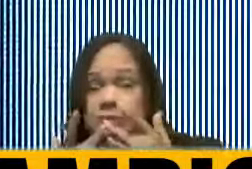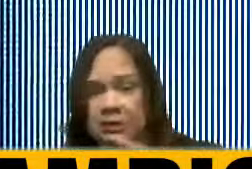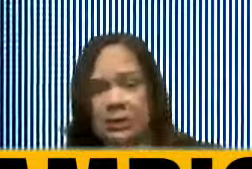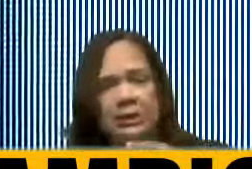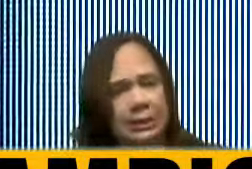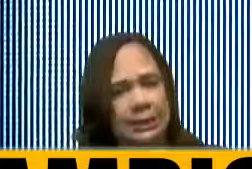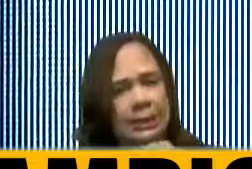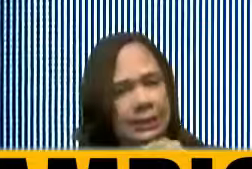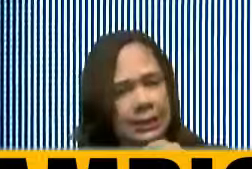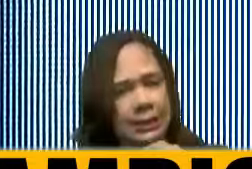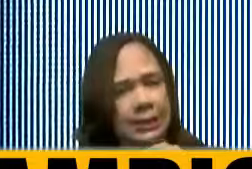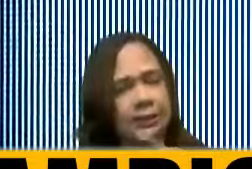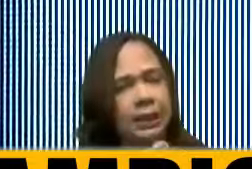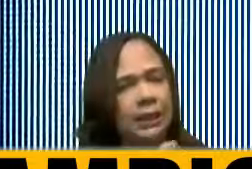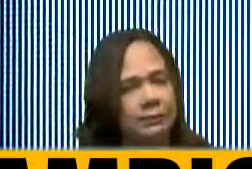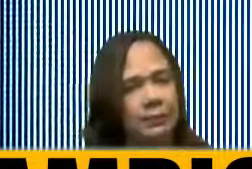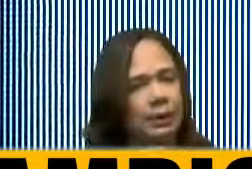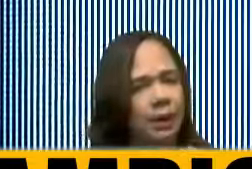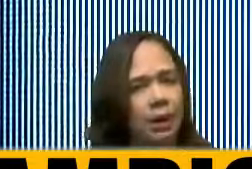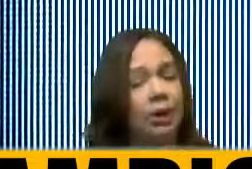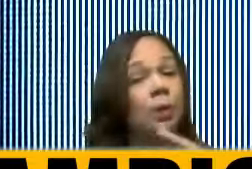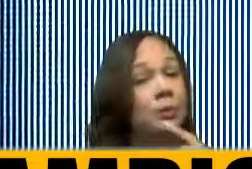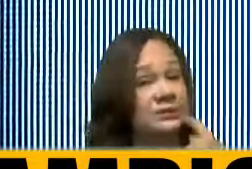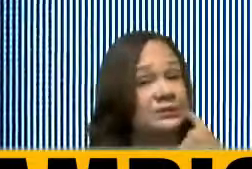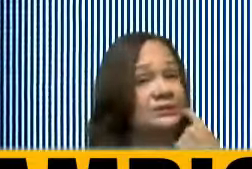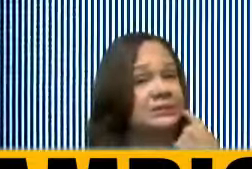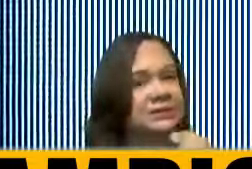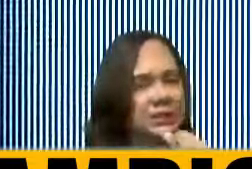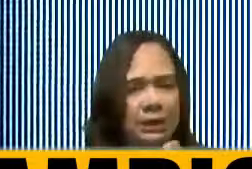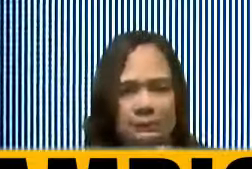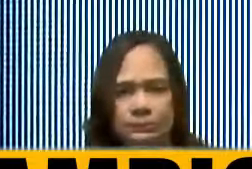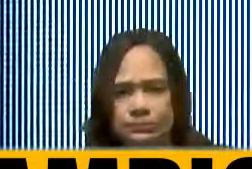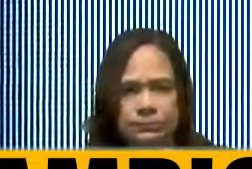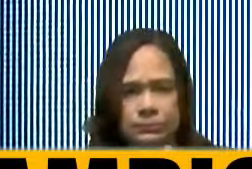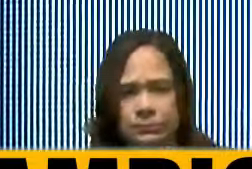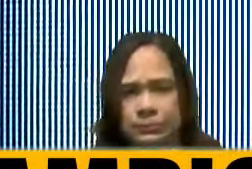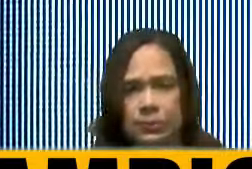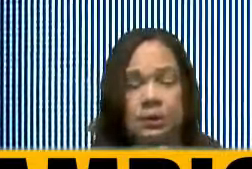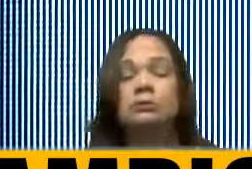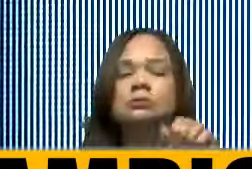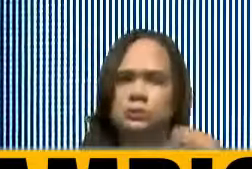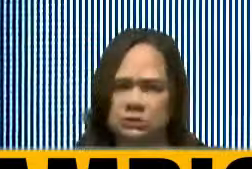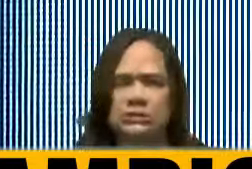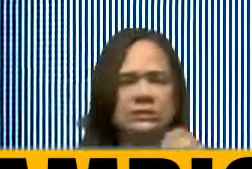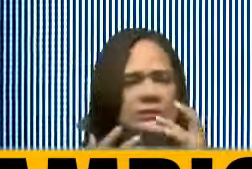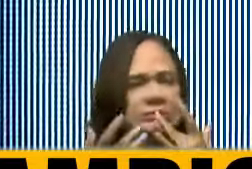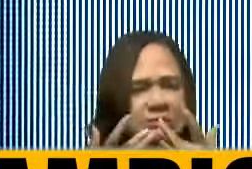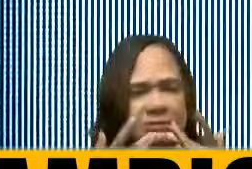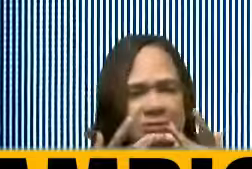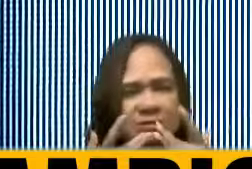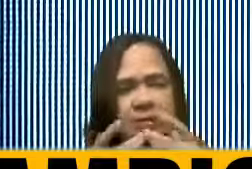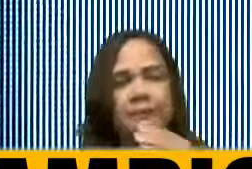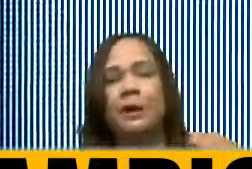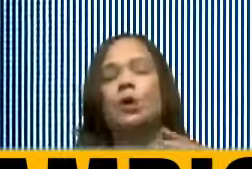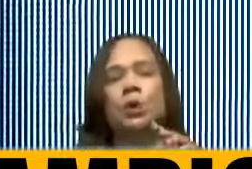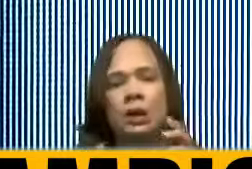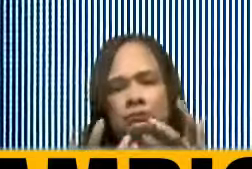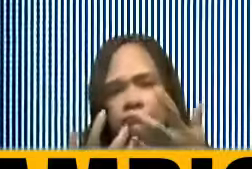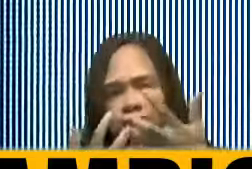componente de esa reforma con una como tú bien lo dices una reestructuración Y sí es un sacrificio pero es una